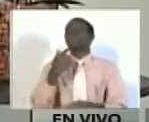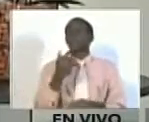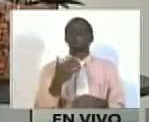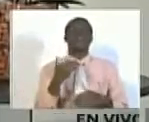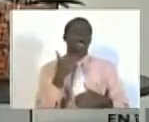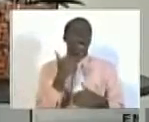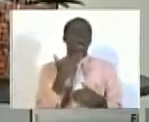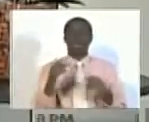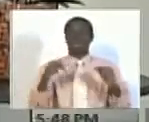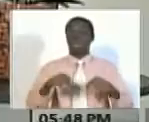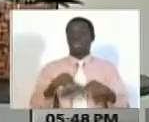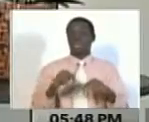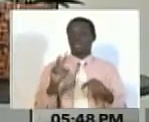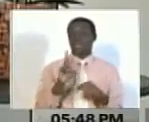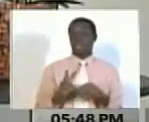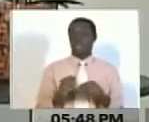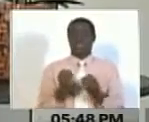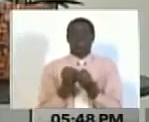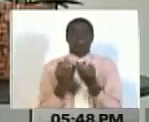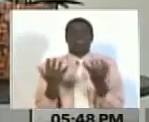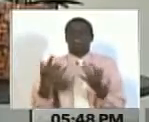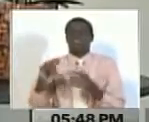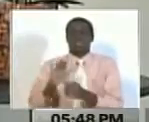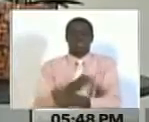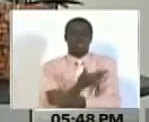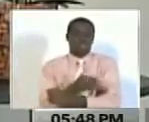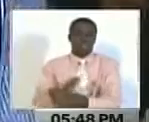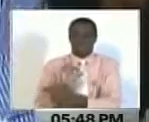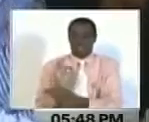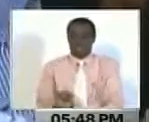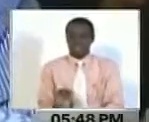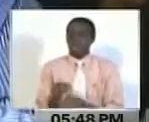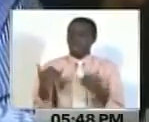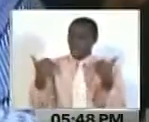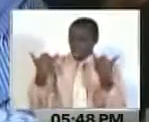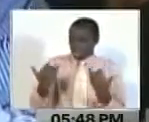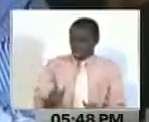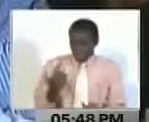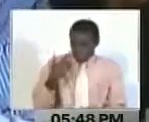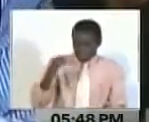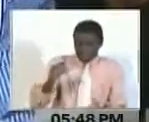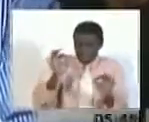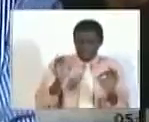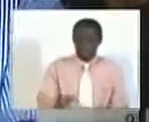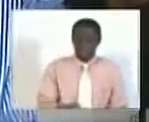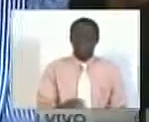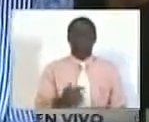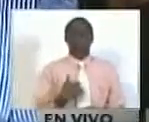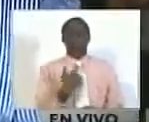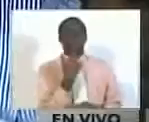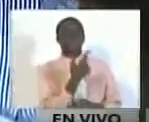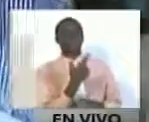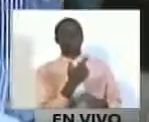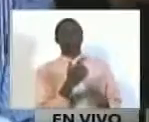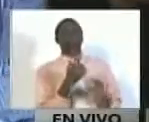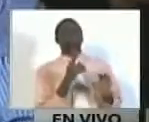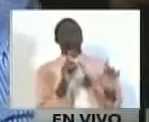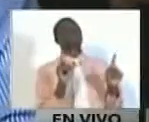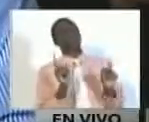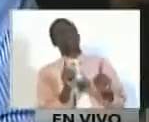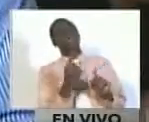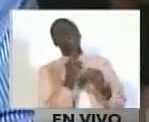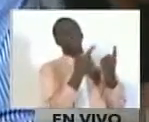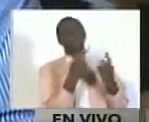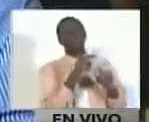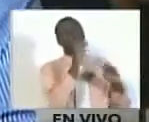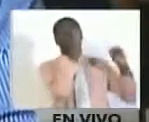riqueza cultural y musical de Venezuela. ¿Qué se puede decir para que nos vea esta hora? Yo te podría decir mi opinión, pero prefiero transmitirte lo que me han dicho los programadores que han